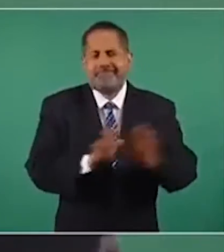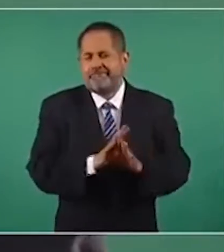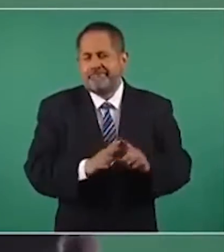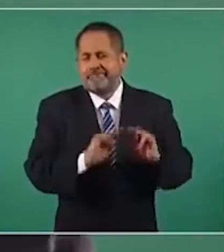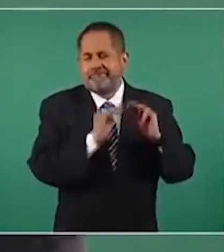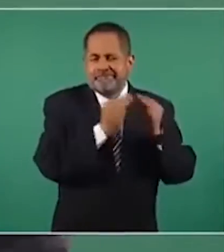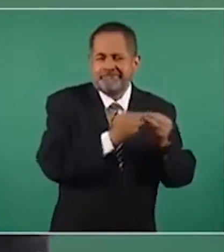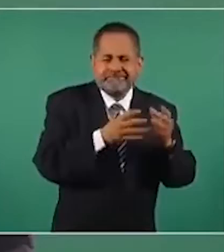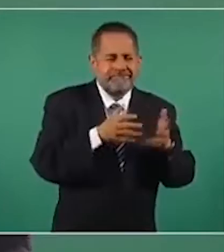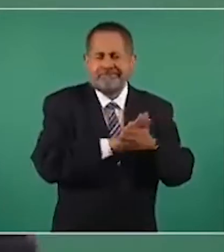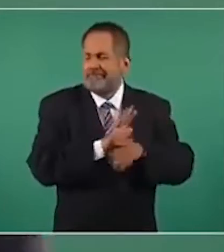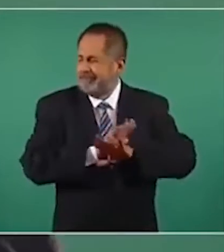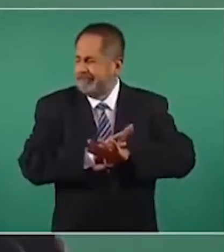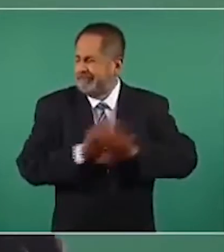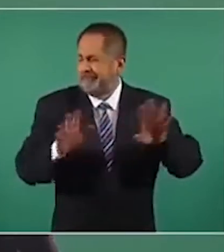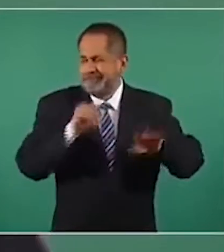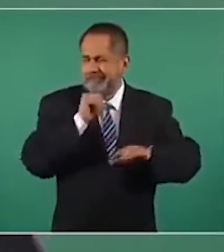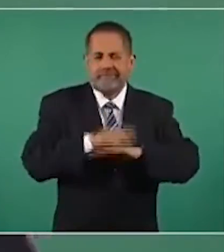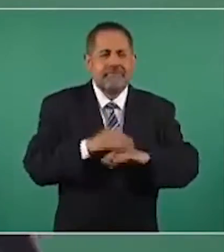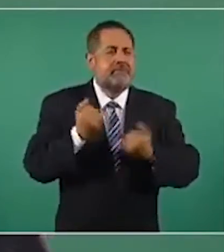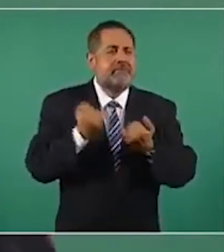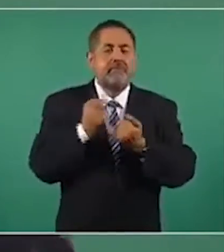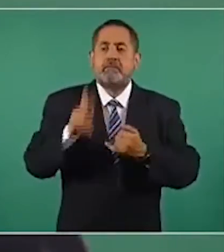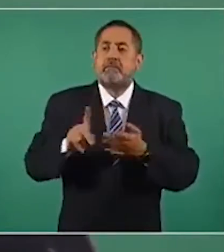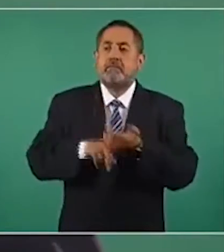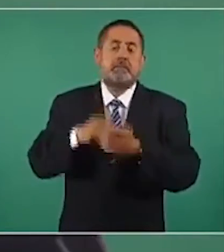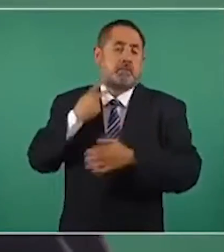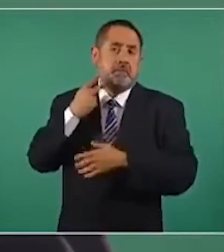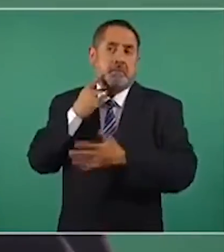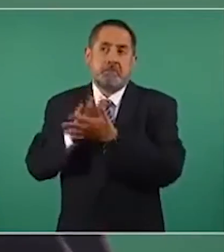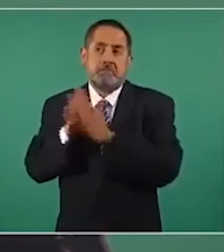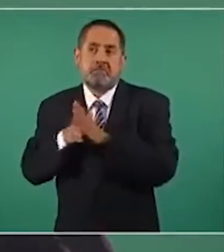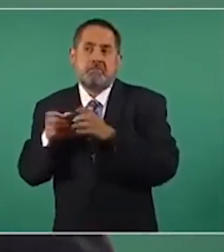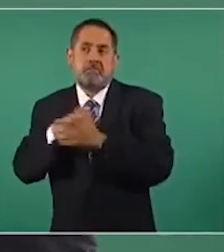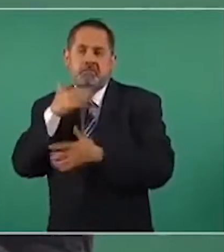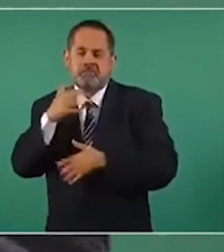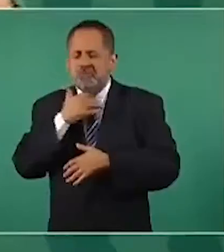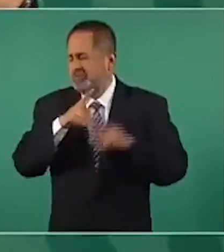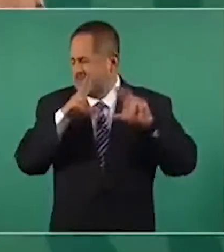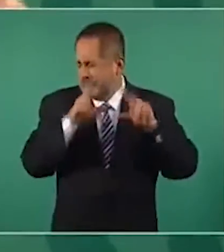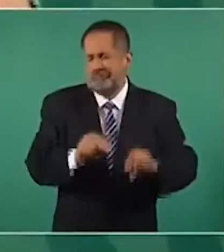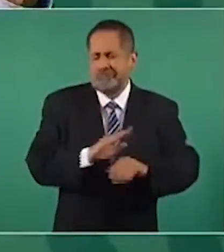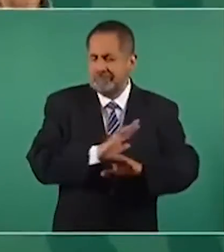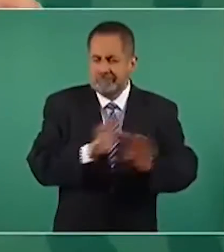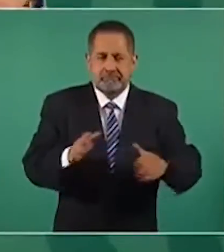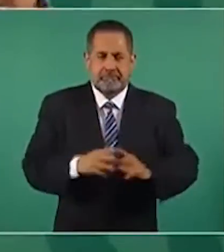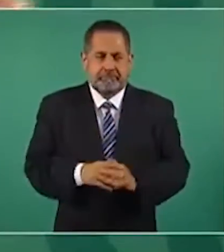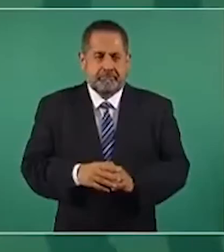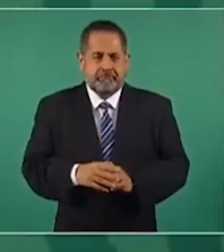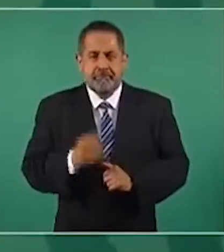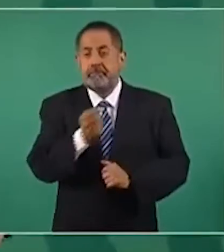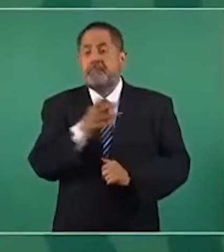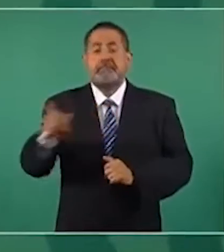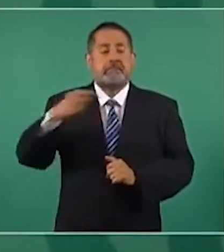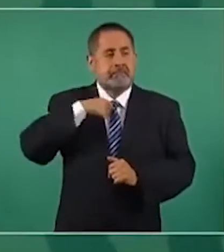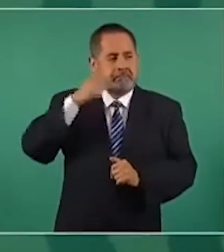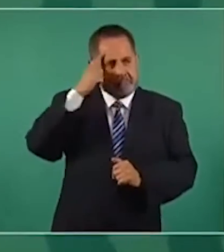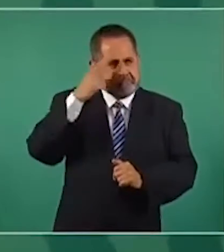organizada y no a la delincuencia de cuello blanco, que les hace muy fácil